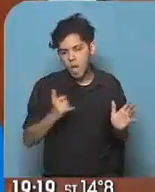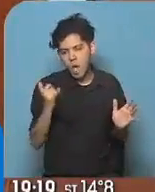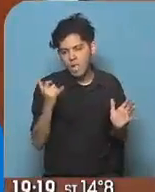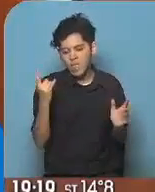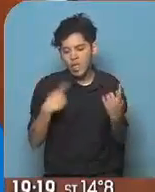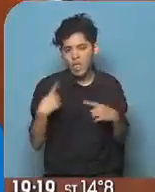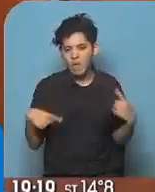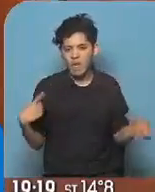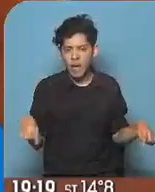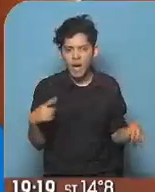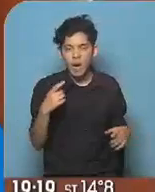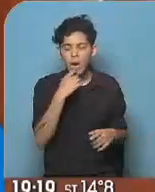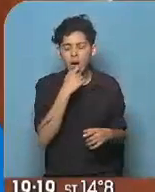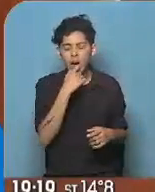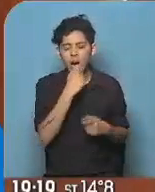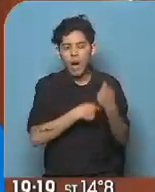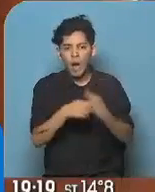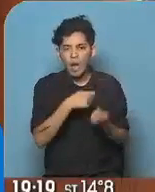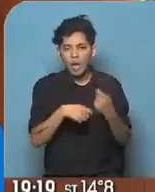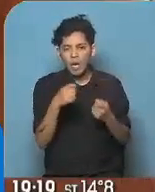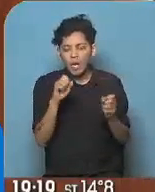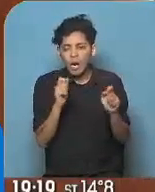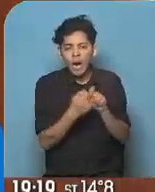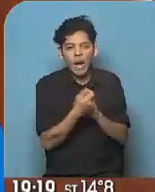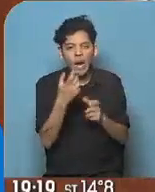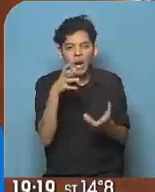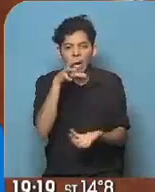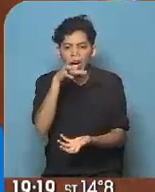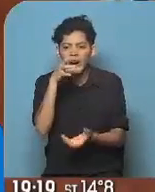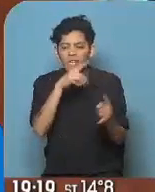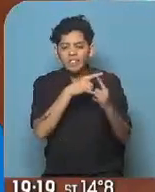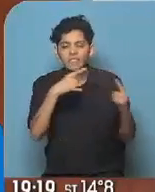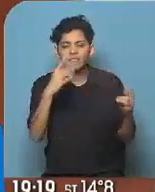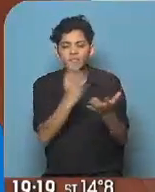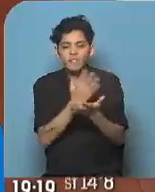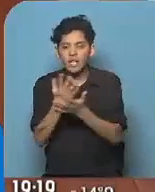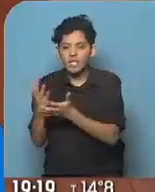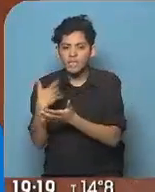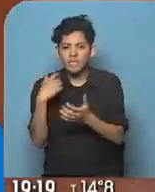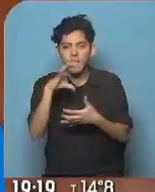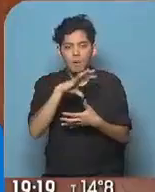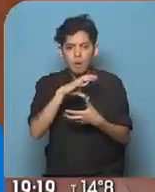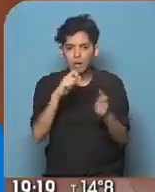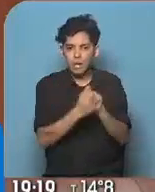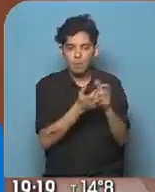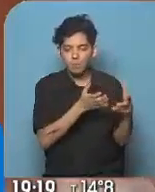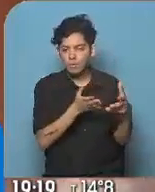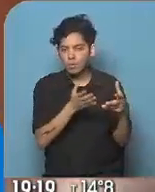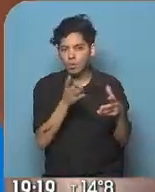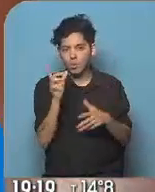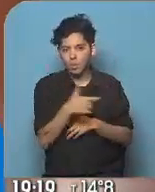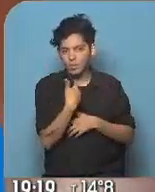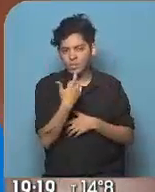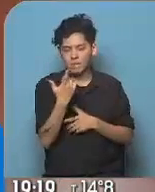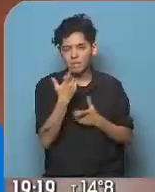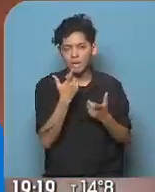los comercios que se transforman en como en ferias americanas no digamos o sea un cambio de consumo fenomenal changas de